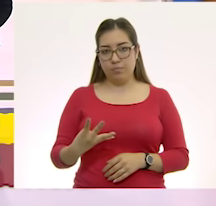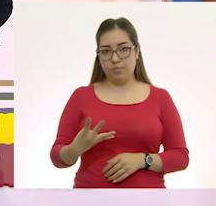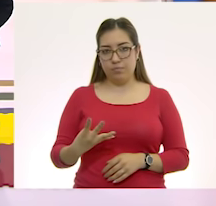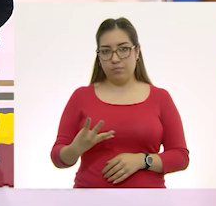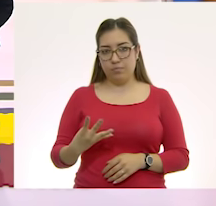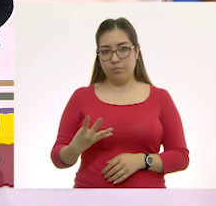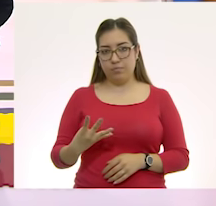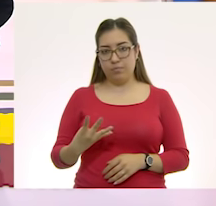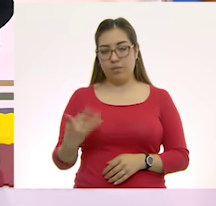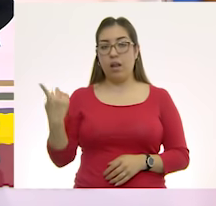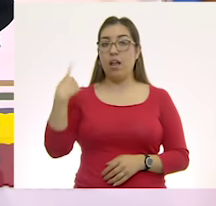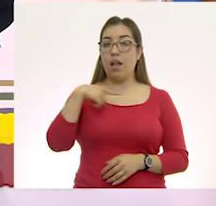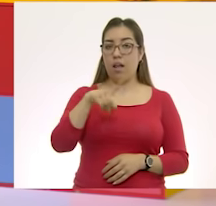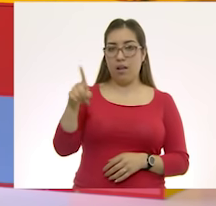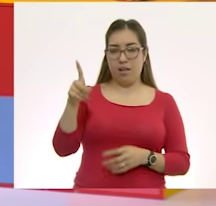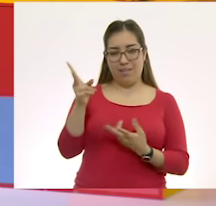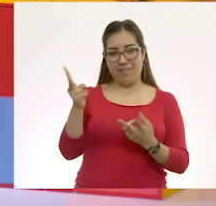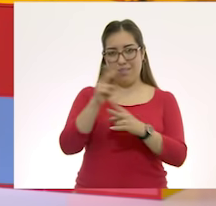1, 2, 3, 4. Y hacia el otro lado.